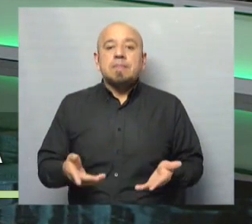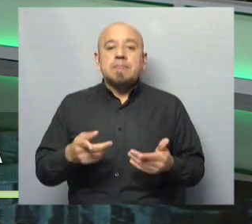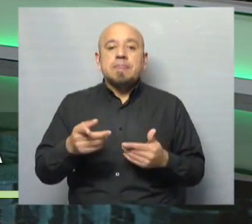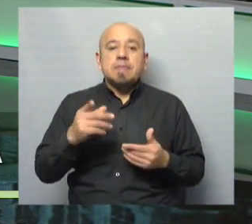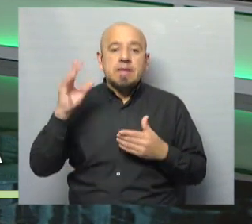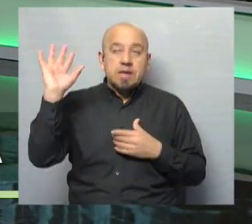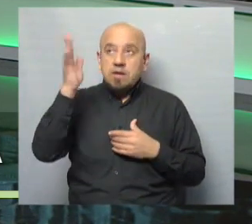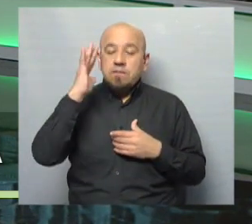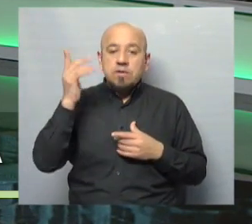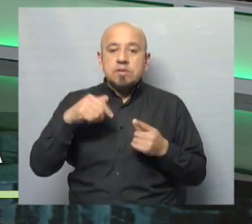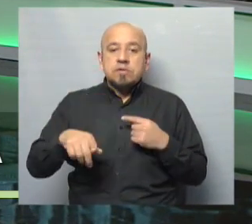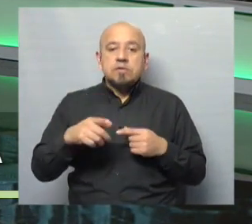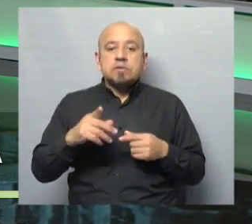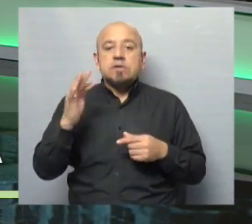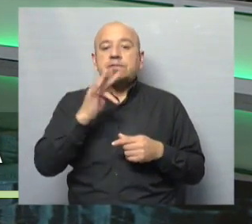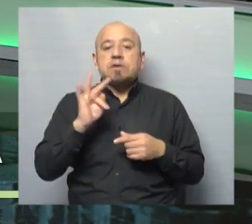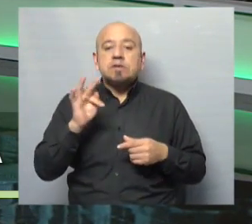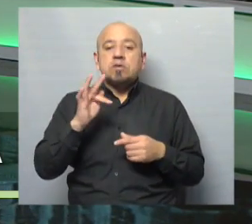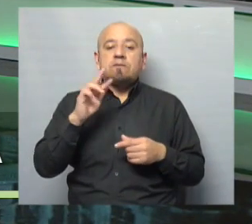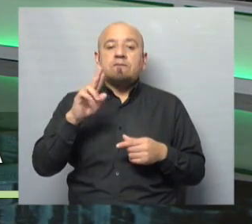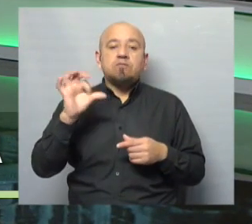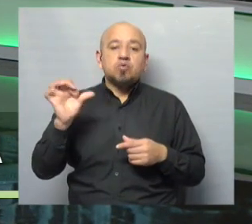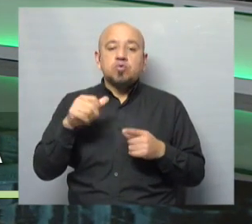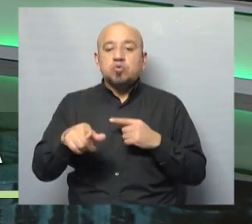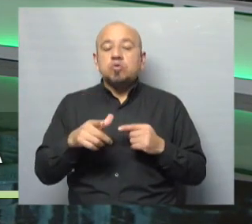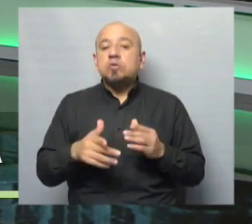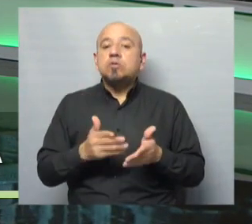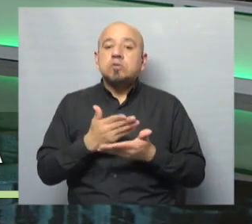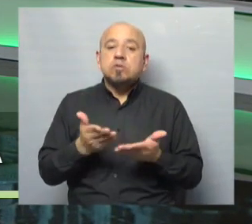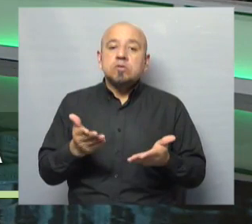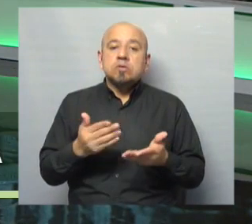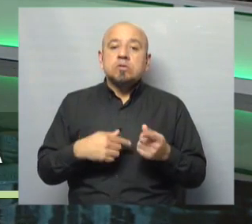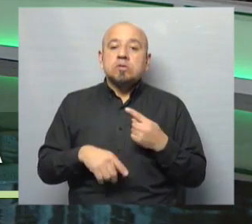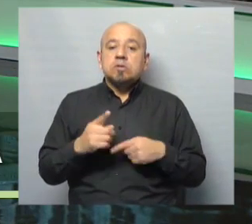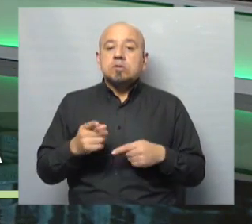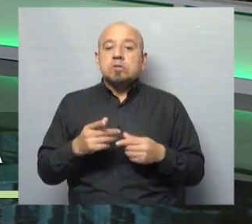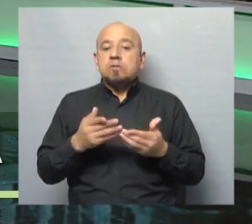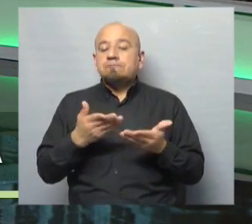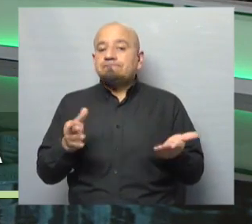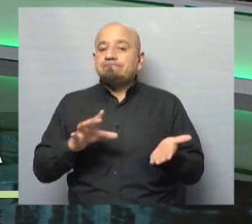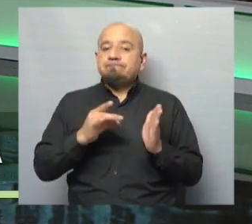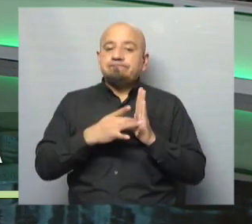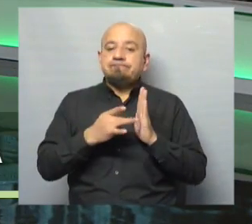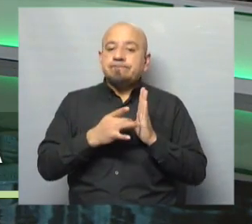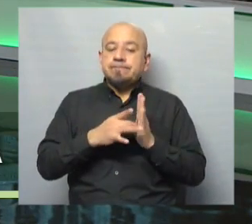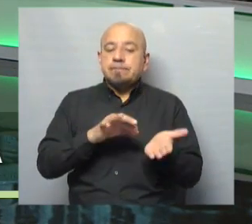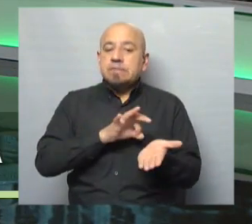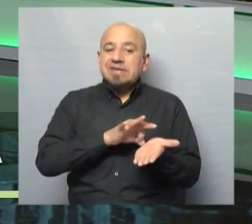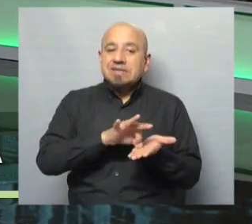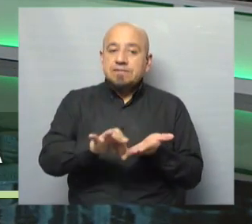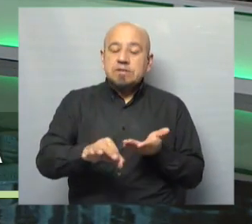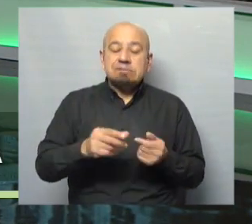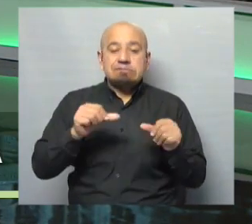interior del país desde la federación de función de salud pública denuncian que esto puede ser a rahm a rayar la omisión de asistencia y también dijeron que ellos van a tomar las medidas necesarias